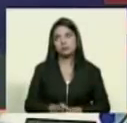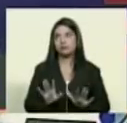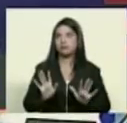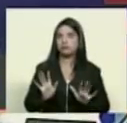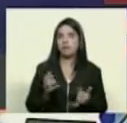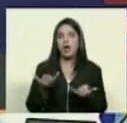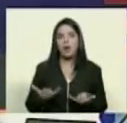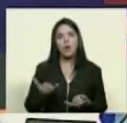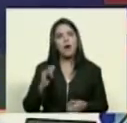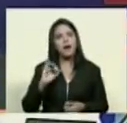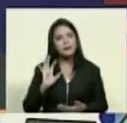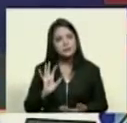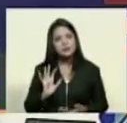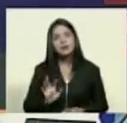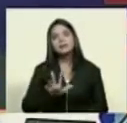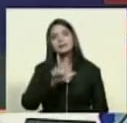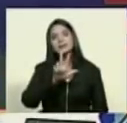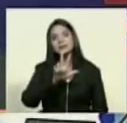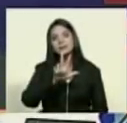hay